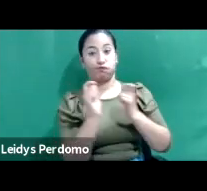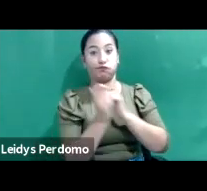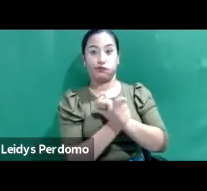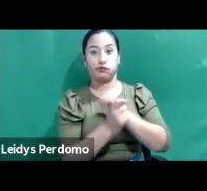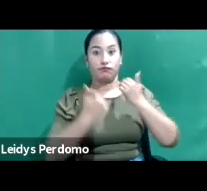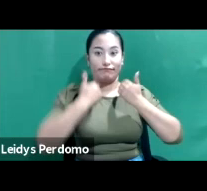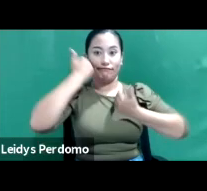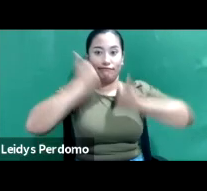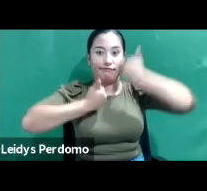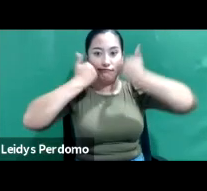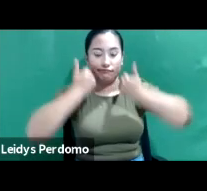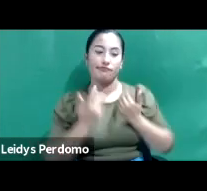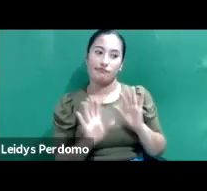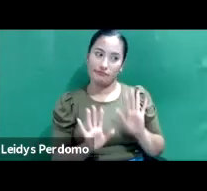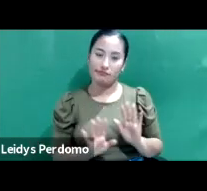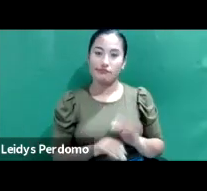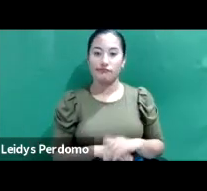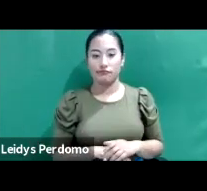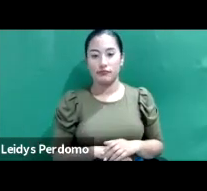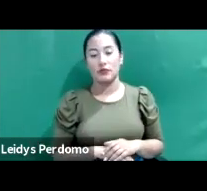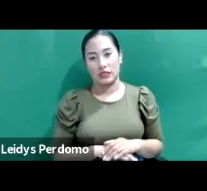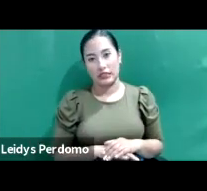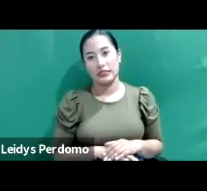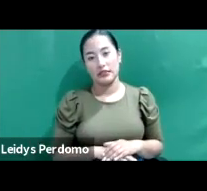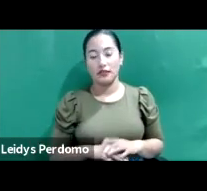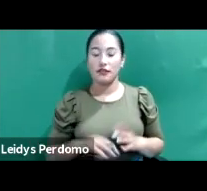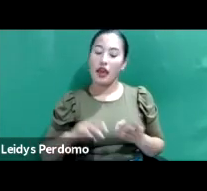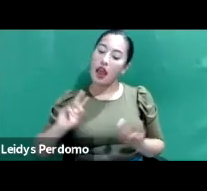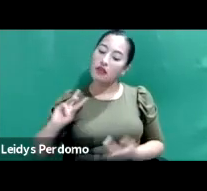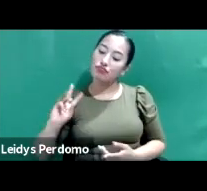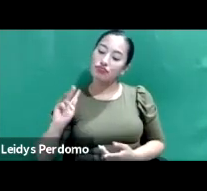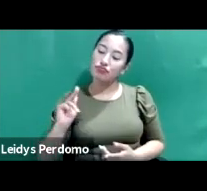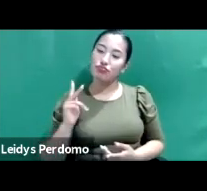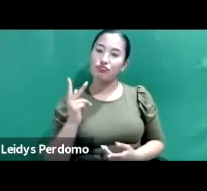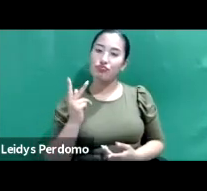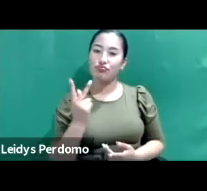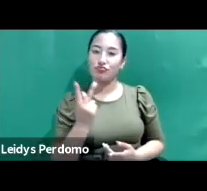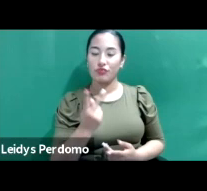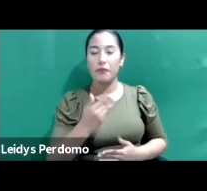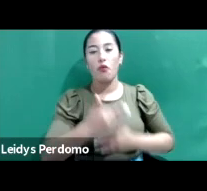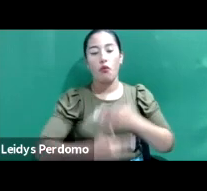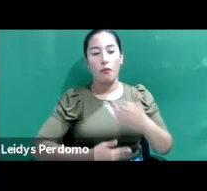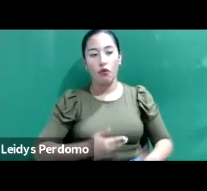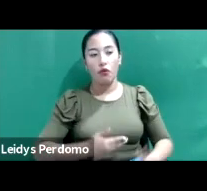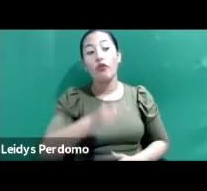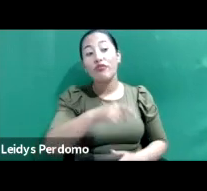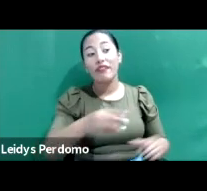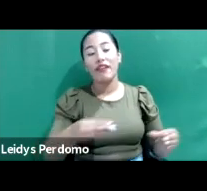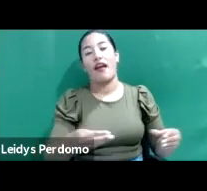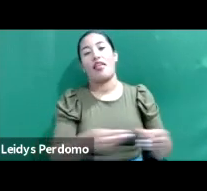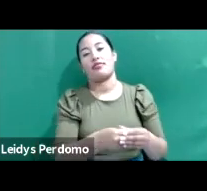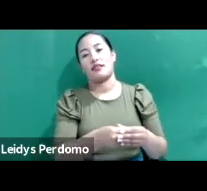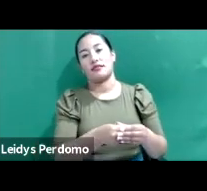¿cierto? En todos los cambios y transiciones y procesos de adaptación que tiene que exponerse el